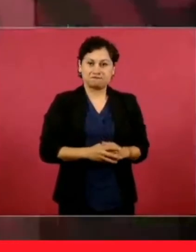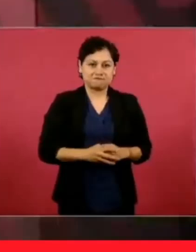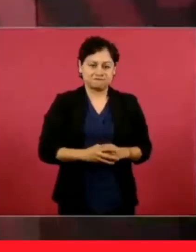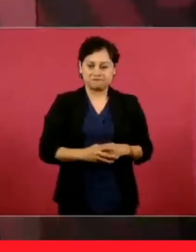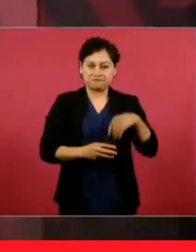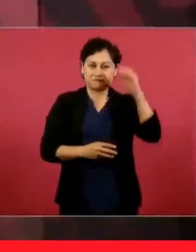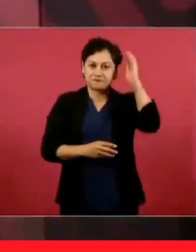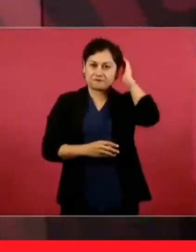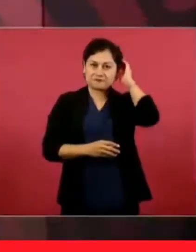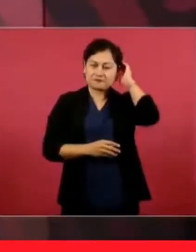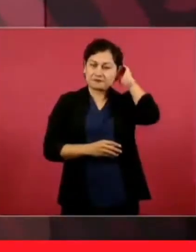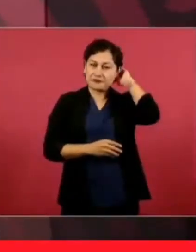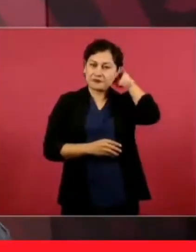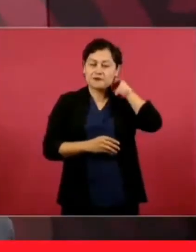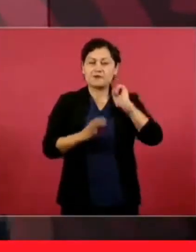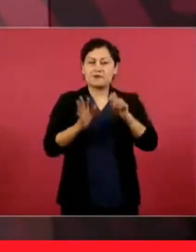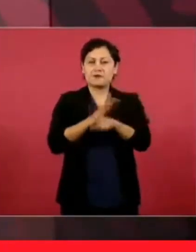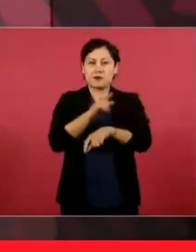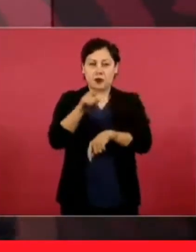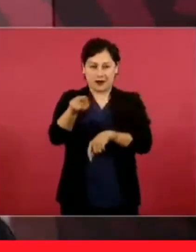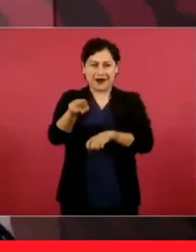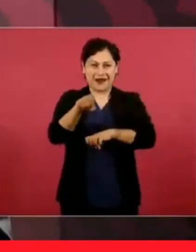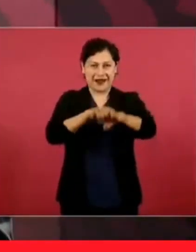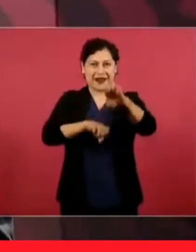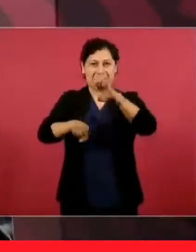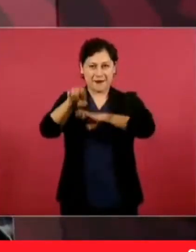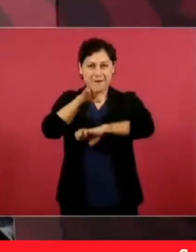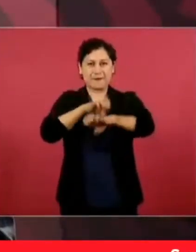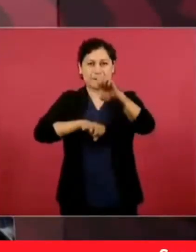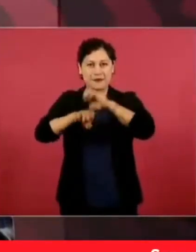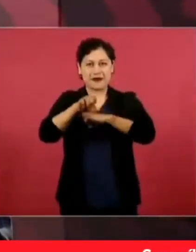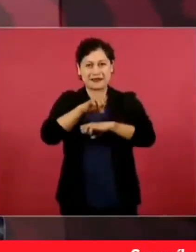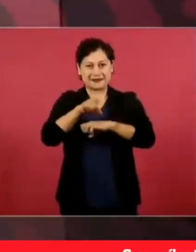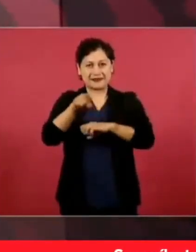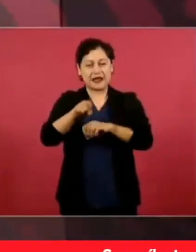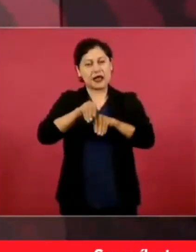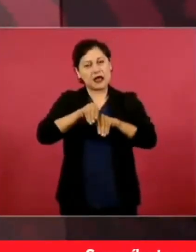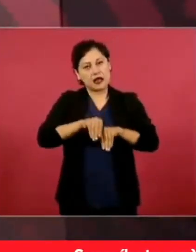que los engañó a los conservadores,